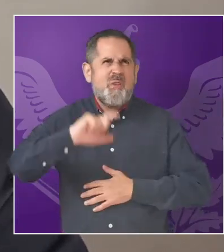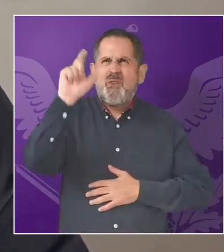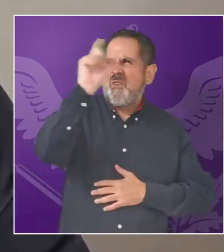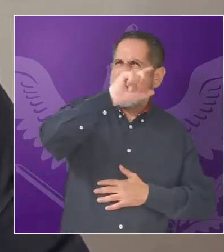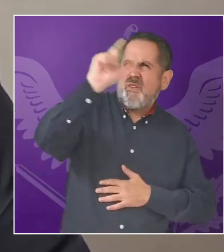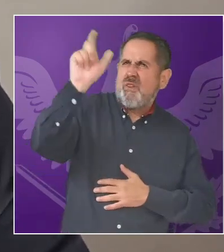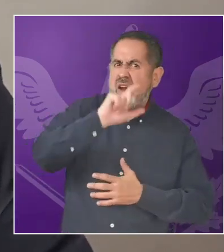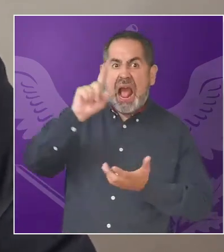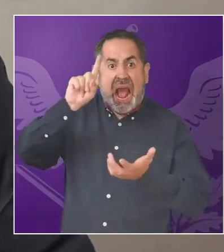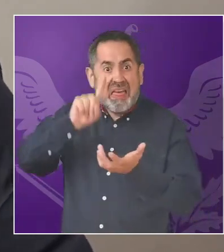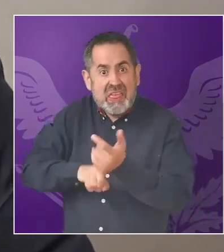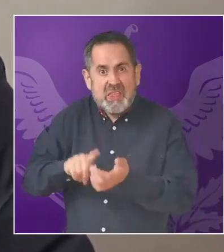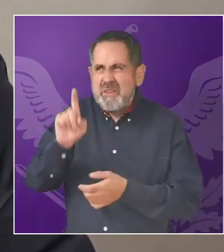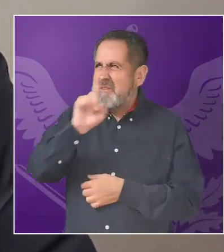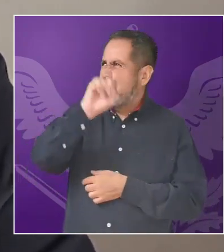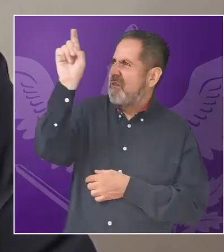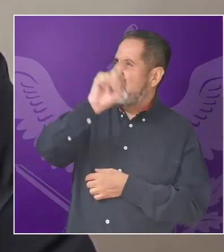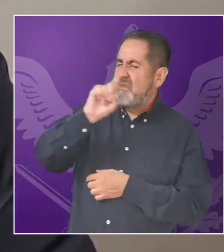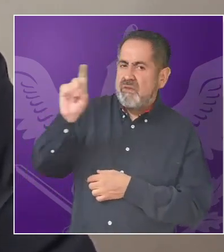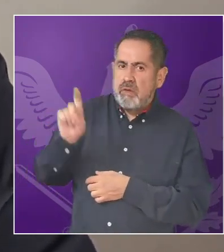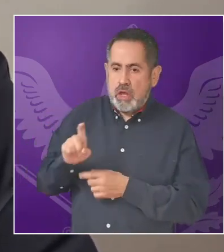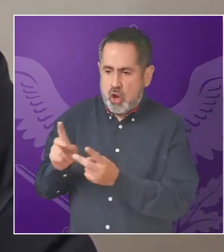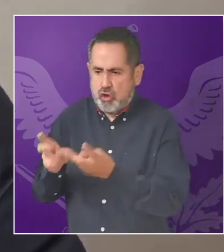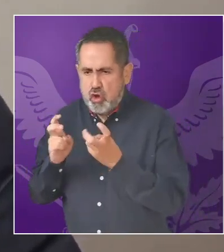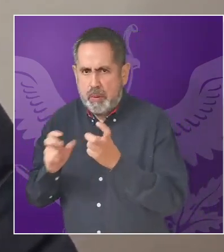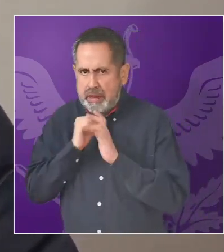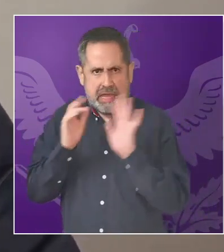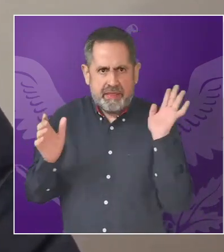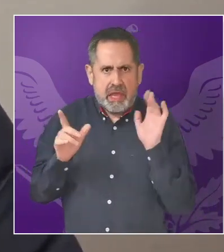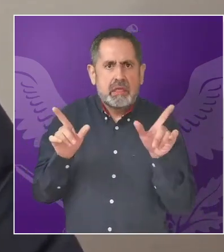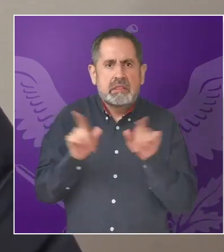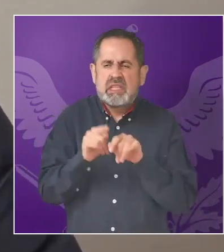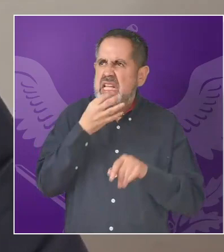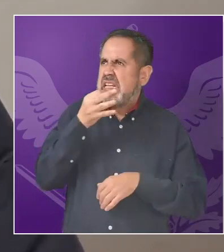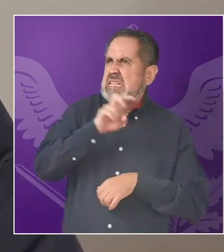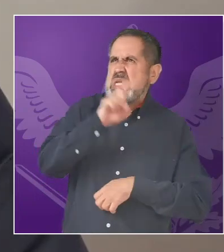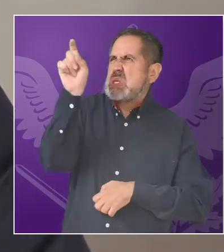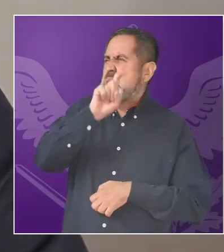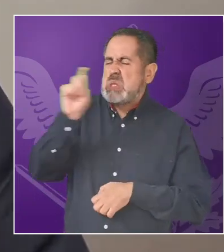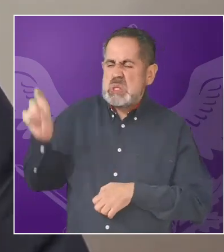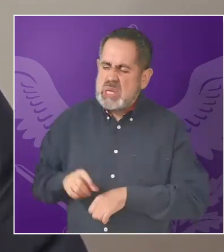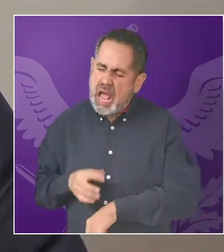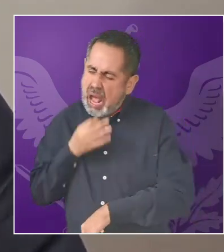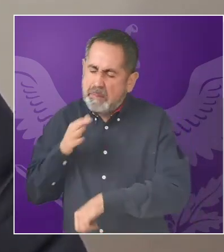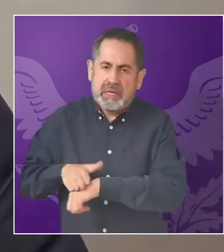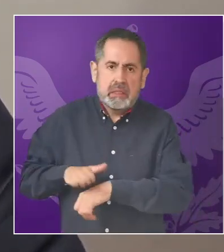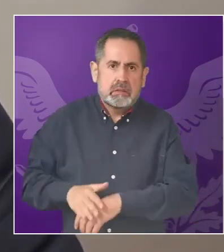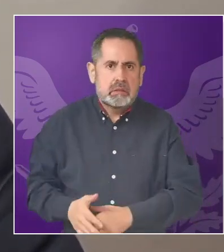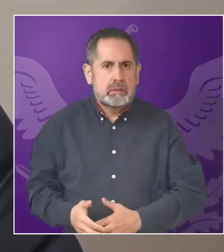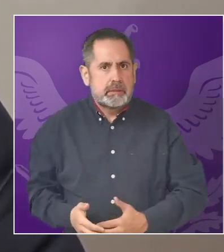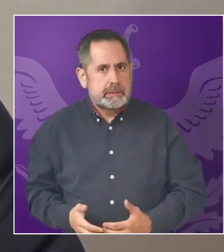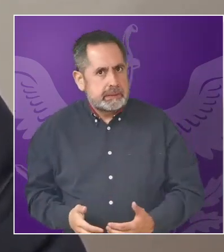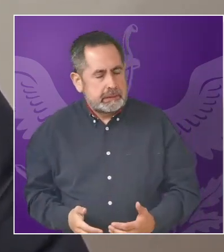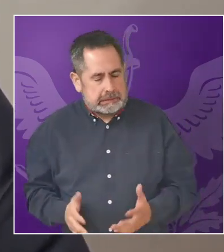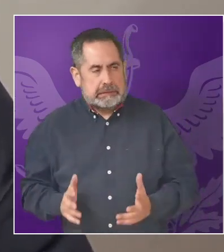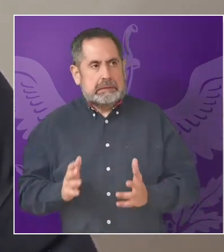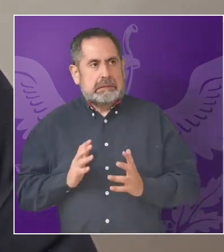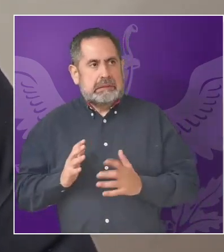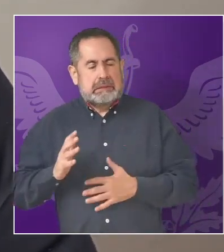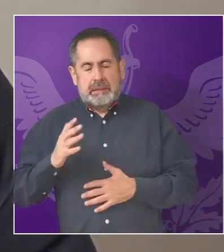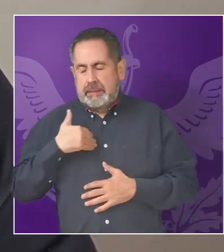metieron a nuestras oficinas y grafitearon desde adentro, pero no se llevaron nada.